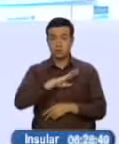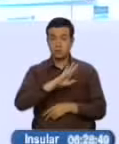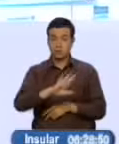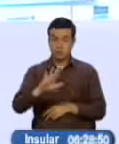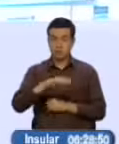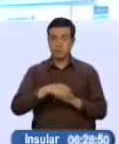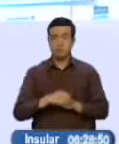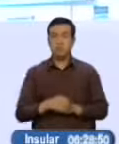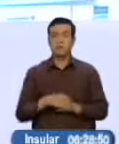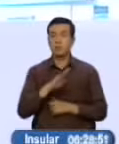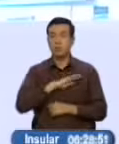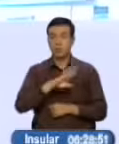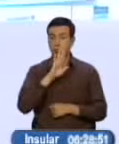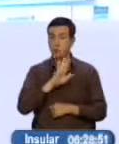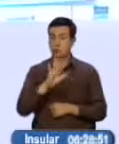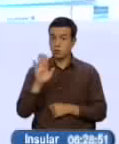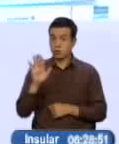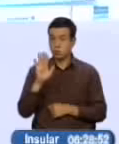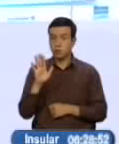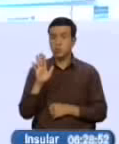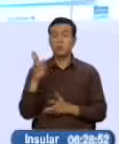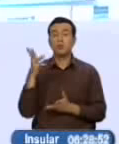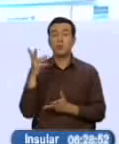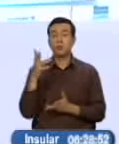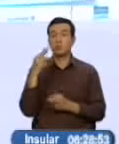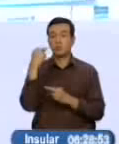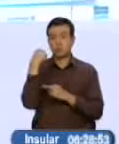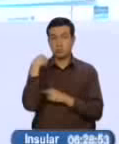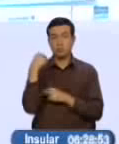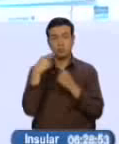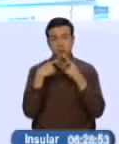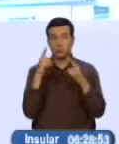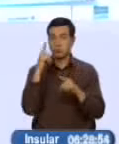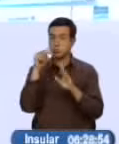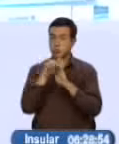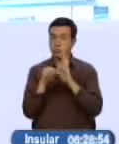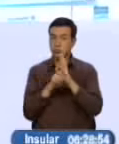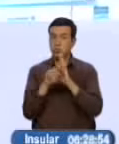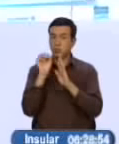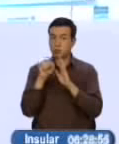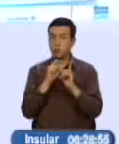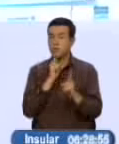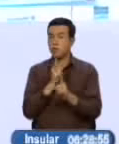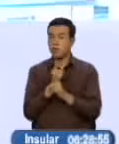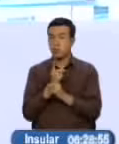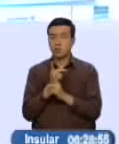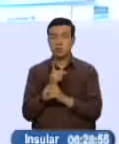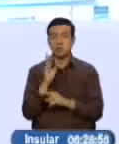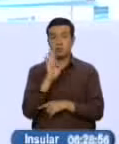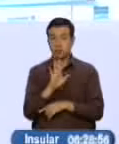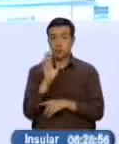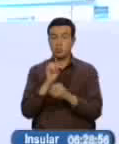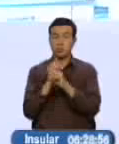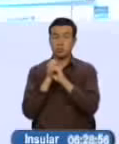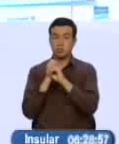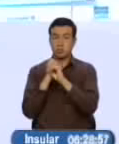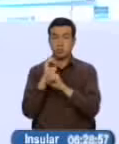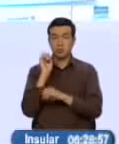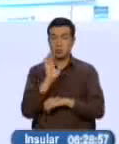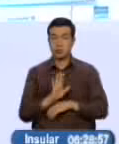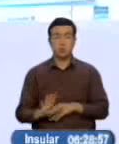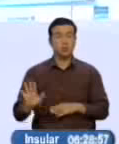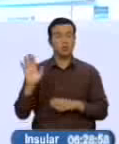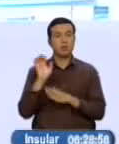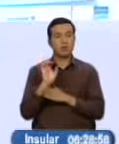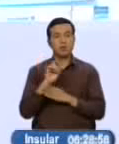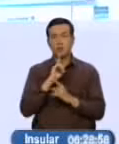Es más, los municipios, a través de su potestad de emitir ordenanzas, pueden justamente y tienen, y muchos de ellos a nivel